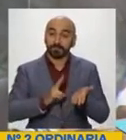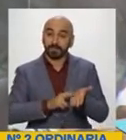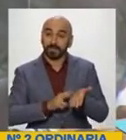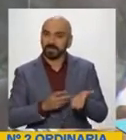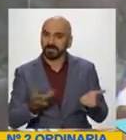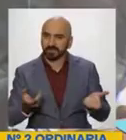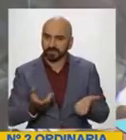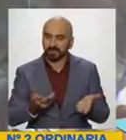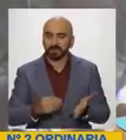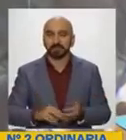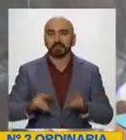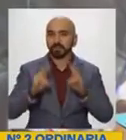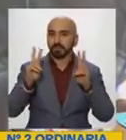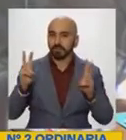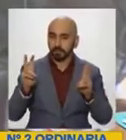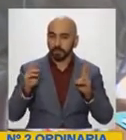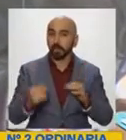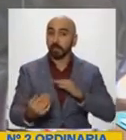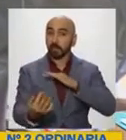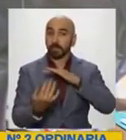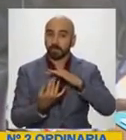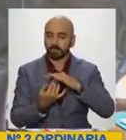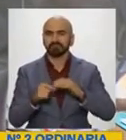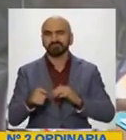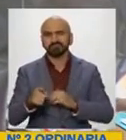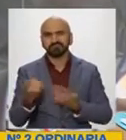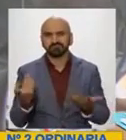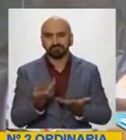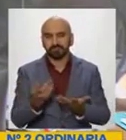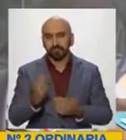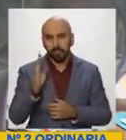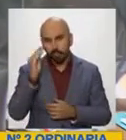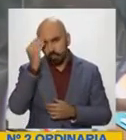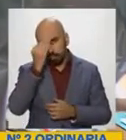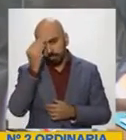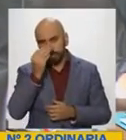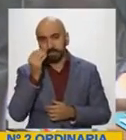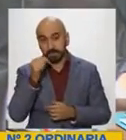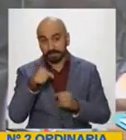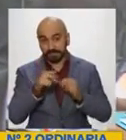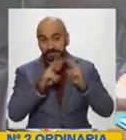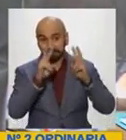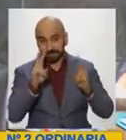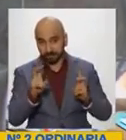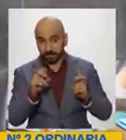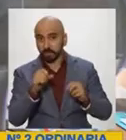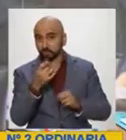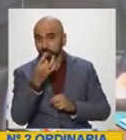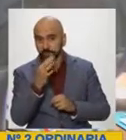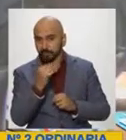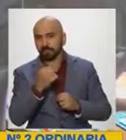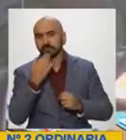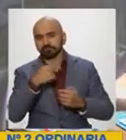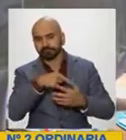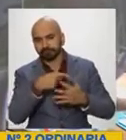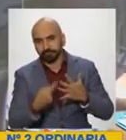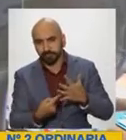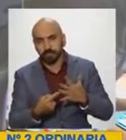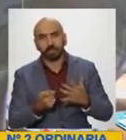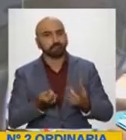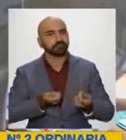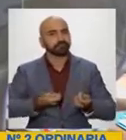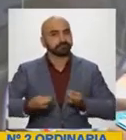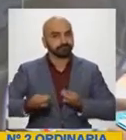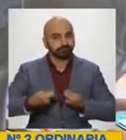de la migración es un tema que es preocupante, pero no es un tema, son varios temas. Está el tema del narcotráfico, está el tema del